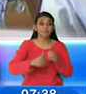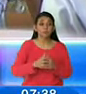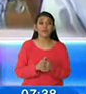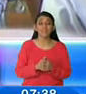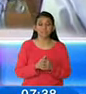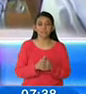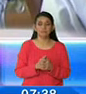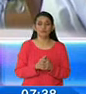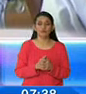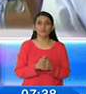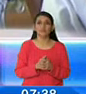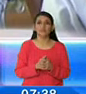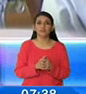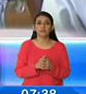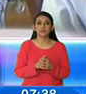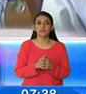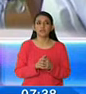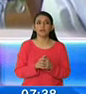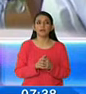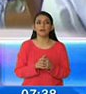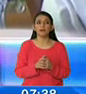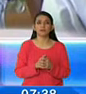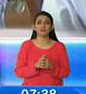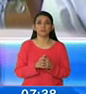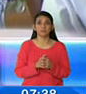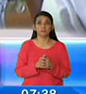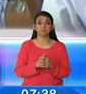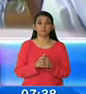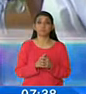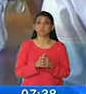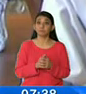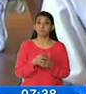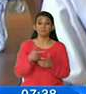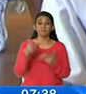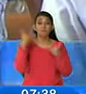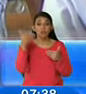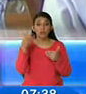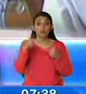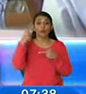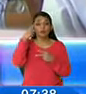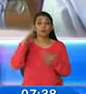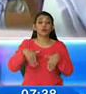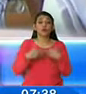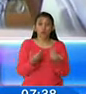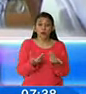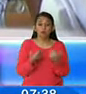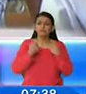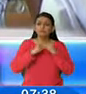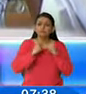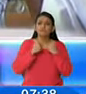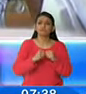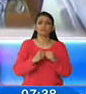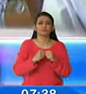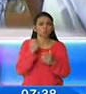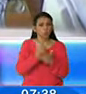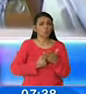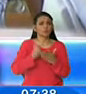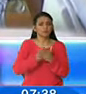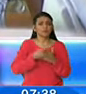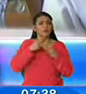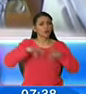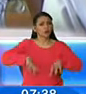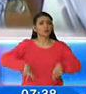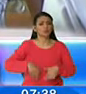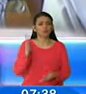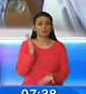estabilidad jurídica, con un poder judicial independiente de la política y del gobierno y con una muy clara lucha contra la